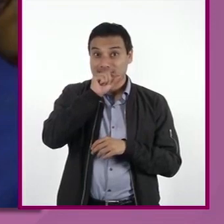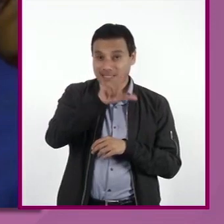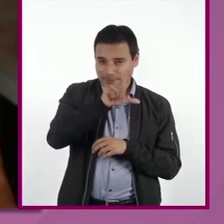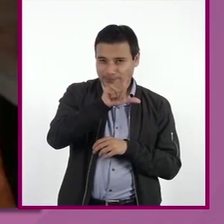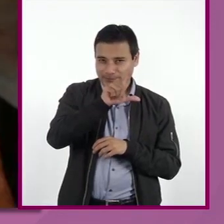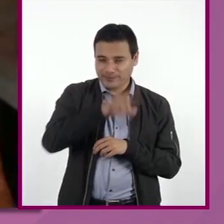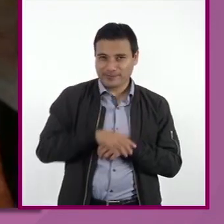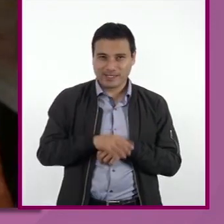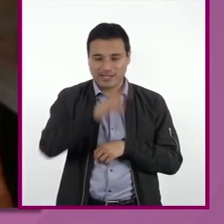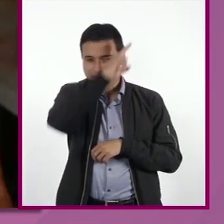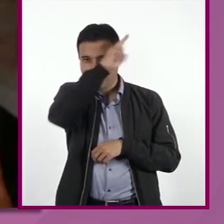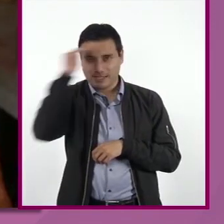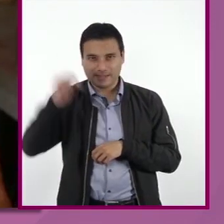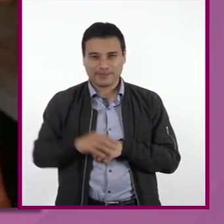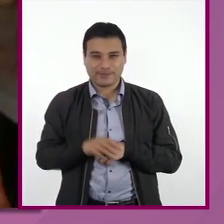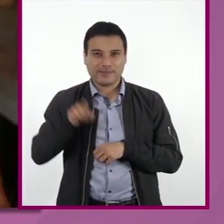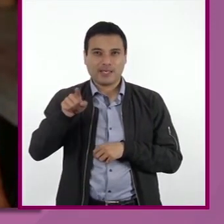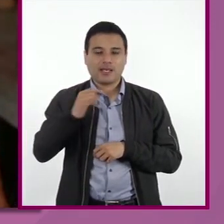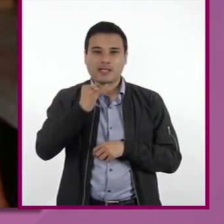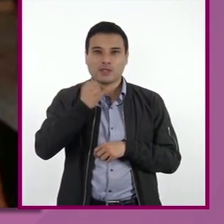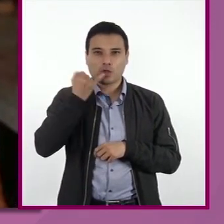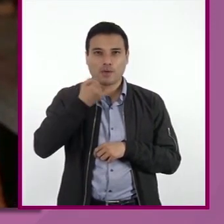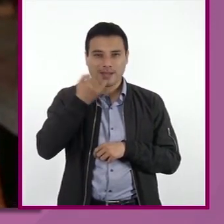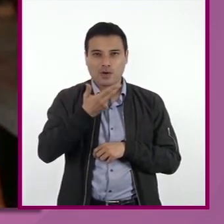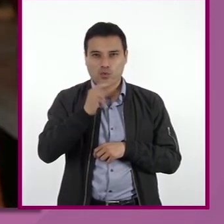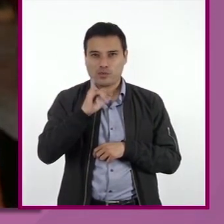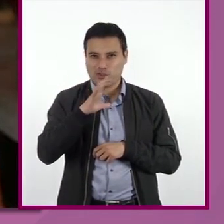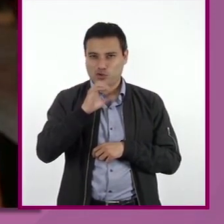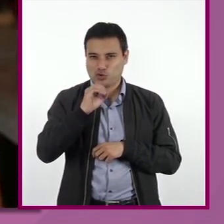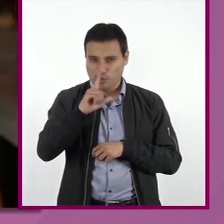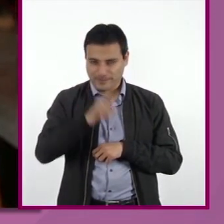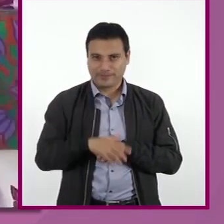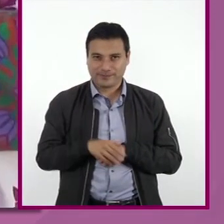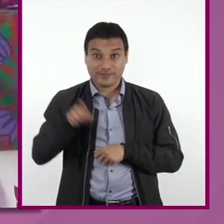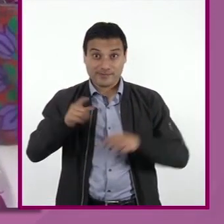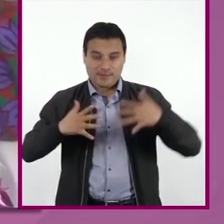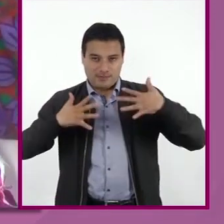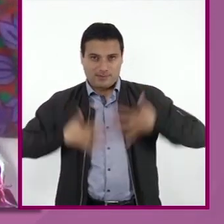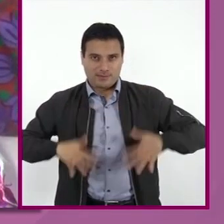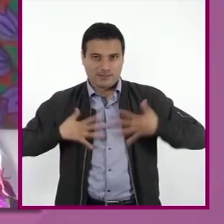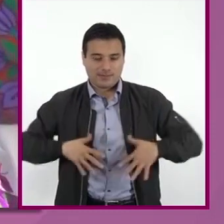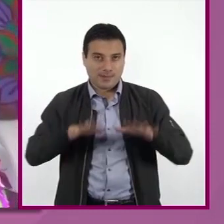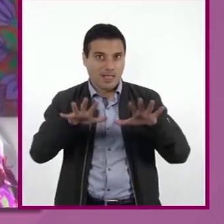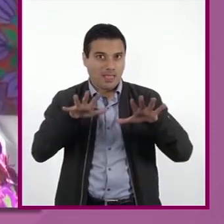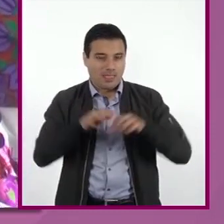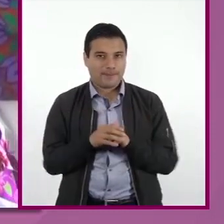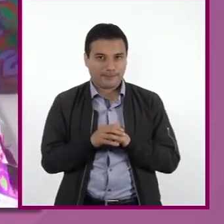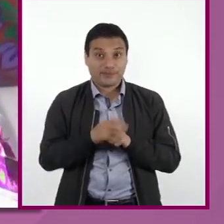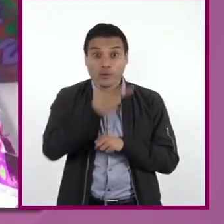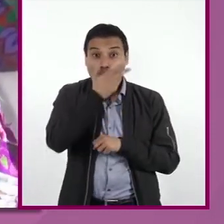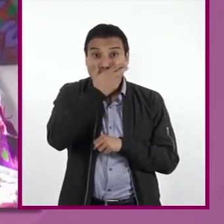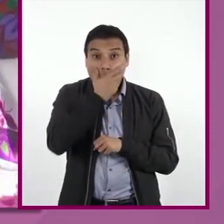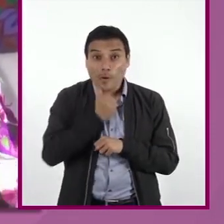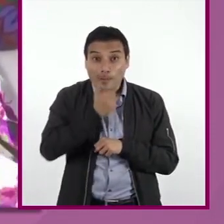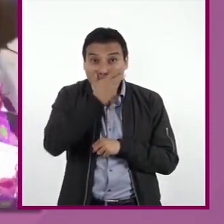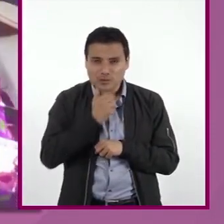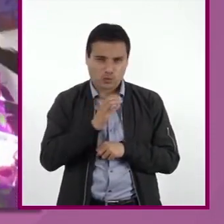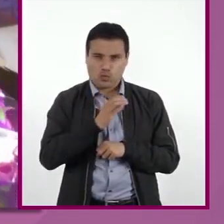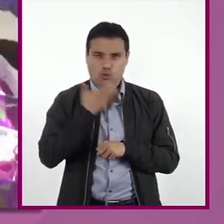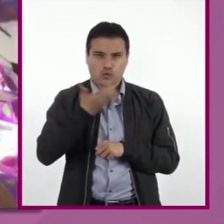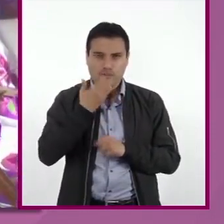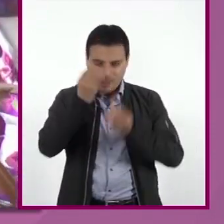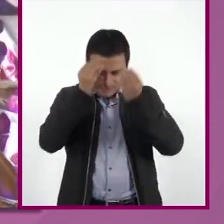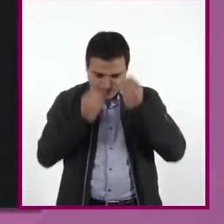huichol. Este grupo étnico resalta por su vestimenta. ¿Sabías que los hombres usan la ropa más adornada que